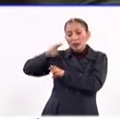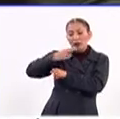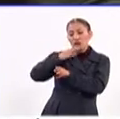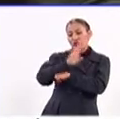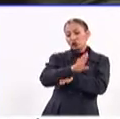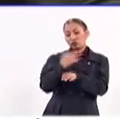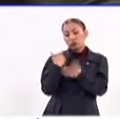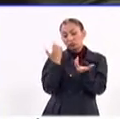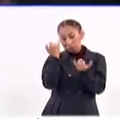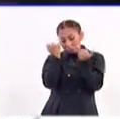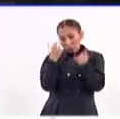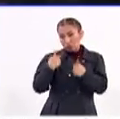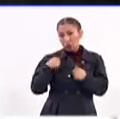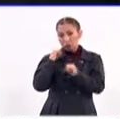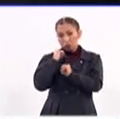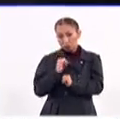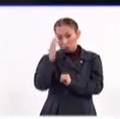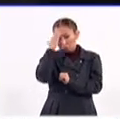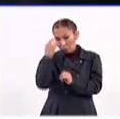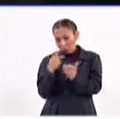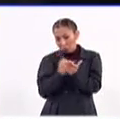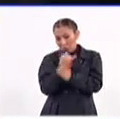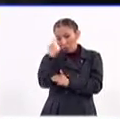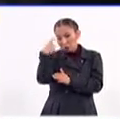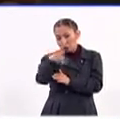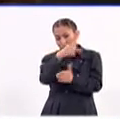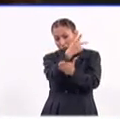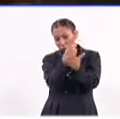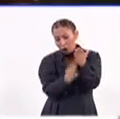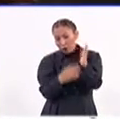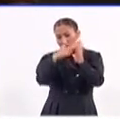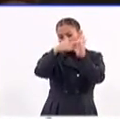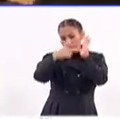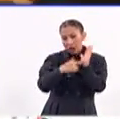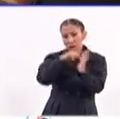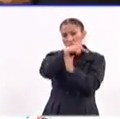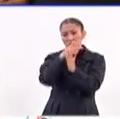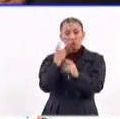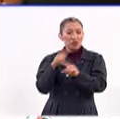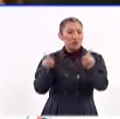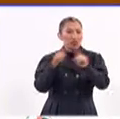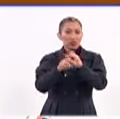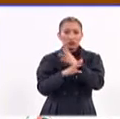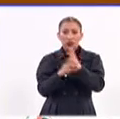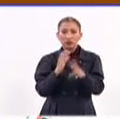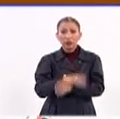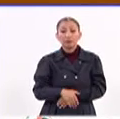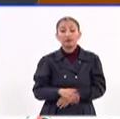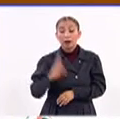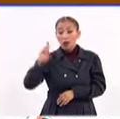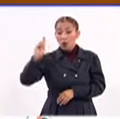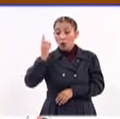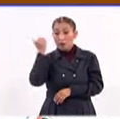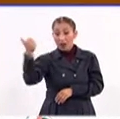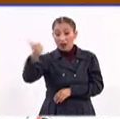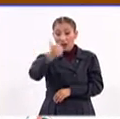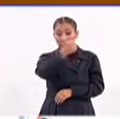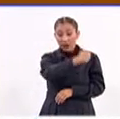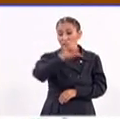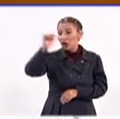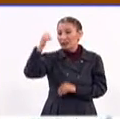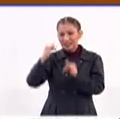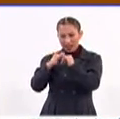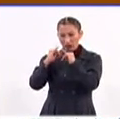su facultad para autogobernarse, decidiendo sus propios estatutos y programas de estudio. Que las universidades y las